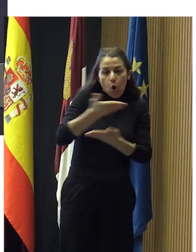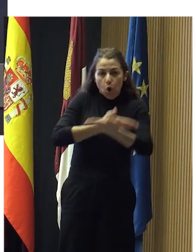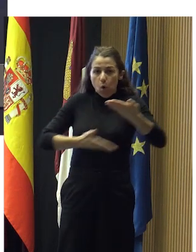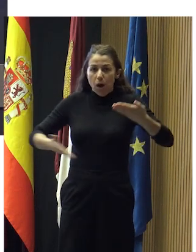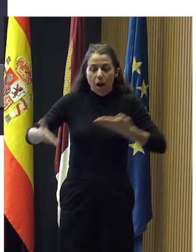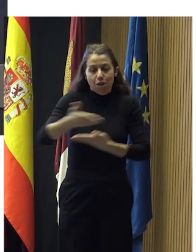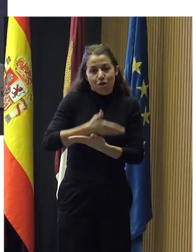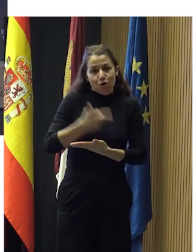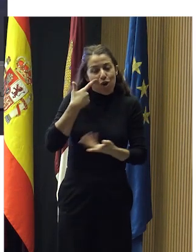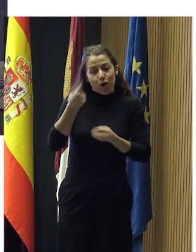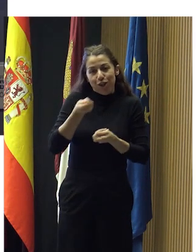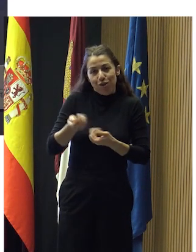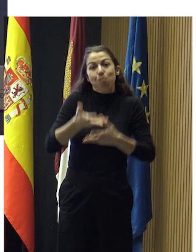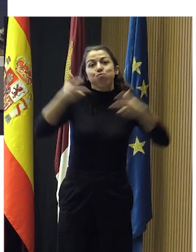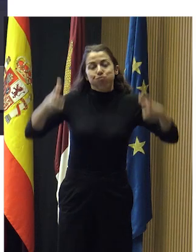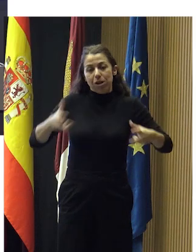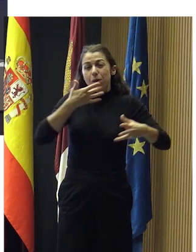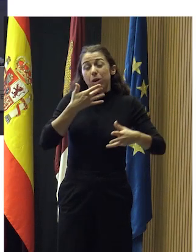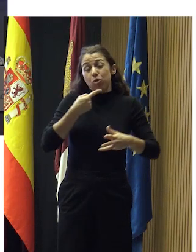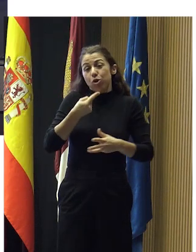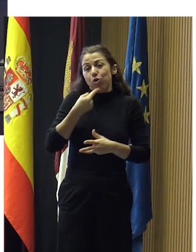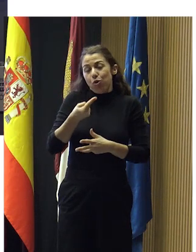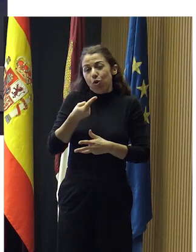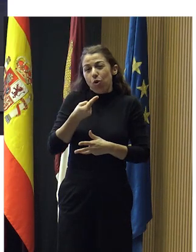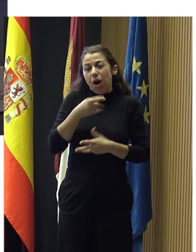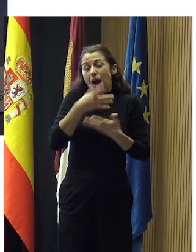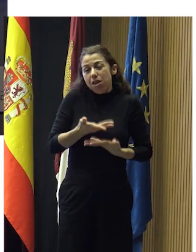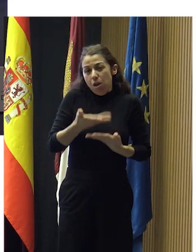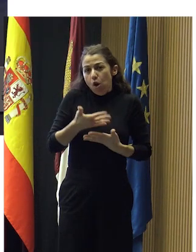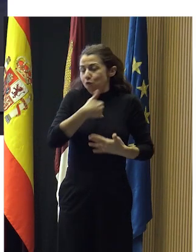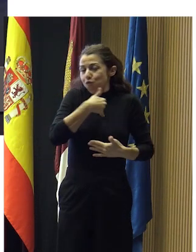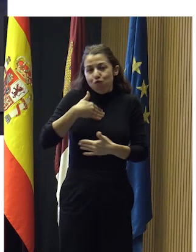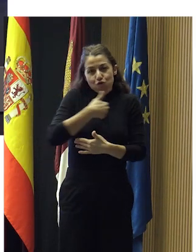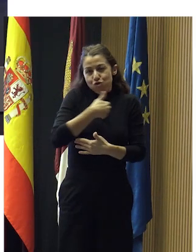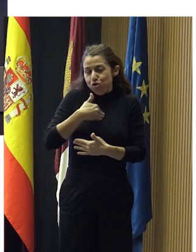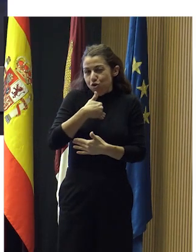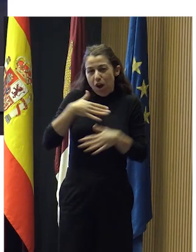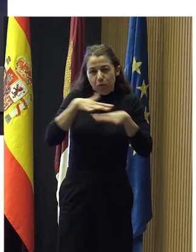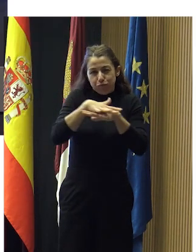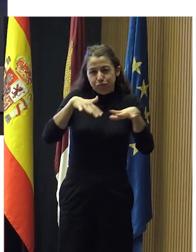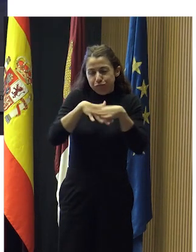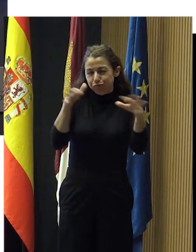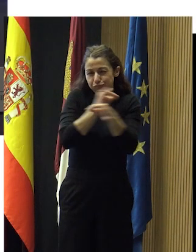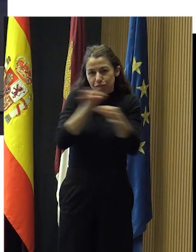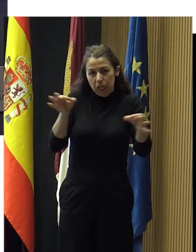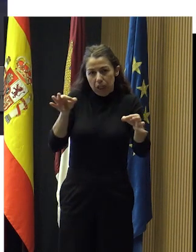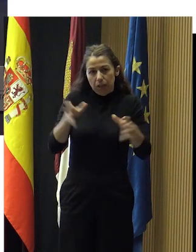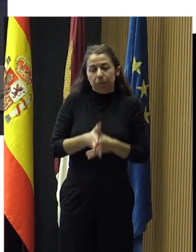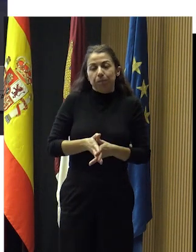grande. Esto ha llevado mucho tiempo ponerlo a punto, pero a día de hoy funciona como un engranaje perfecto.